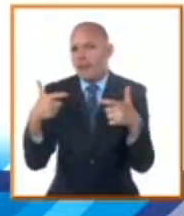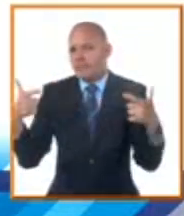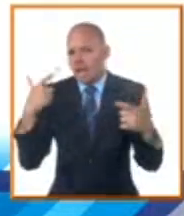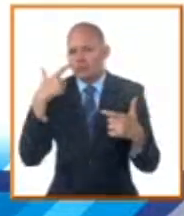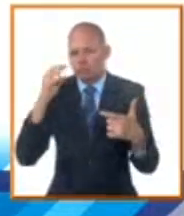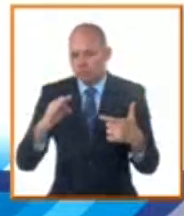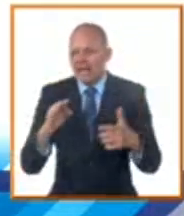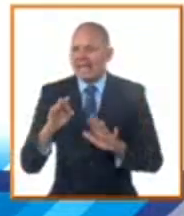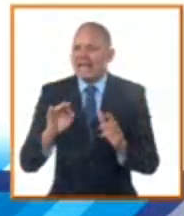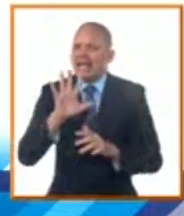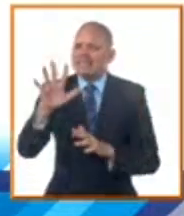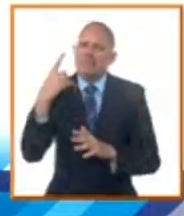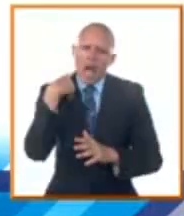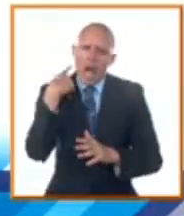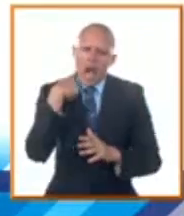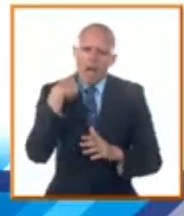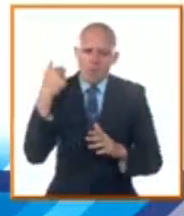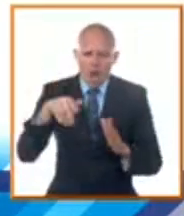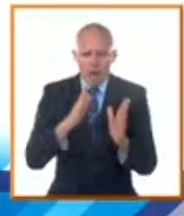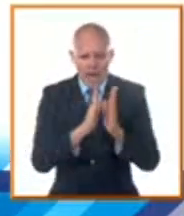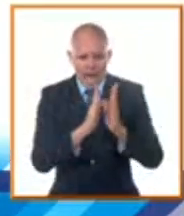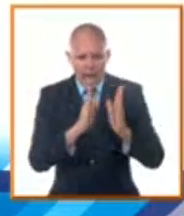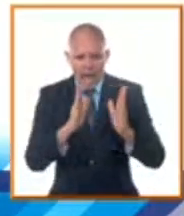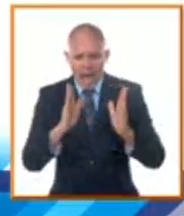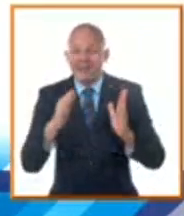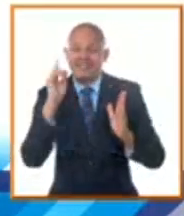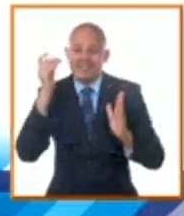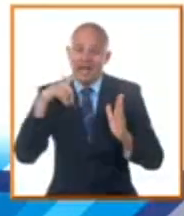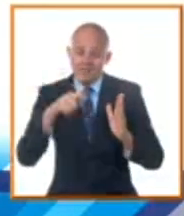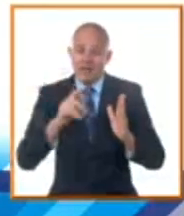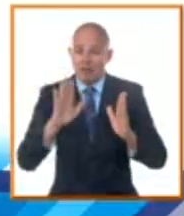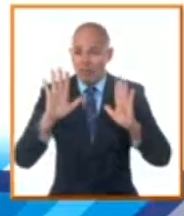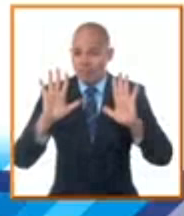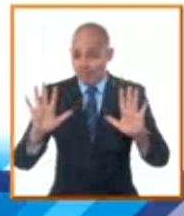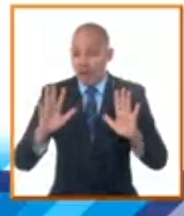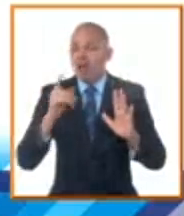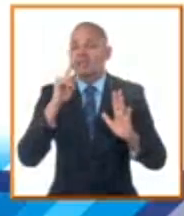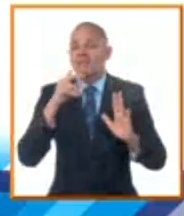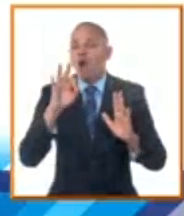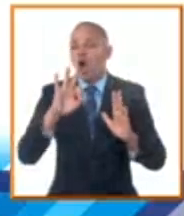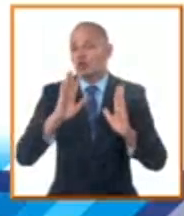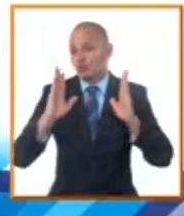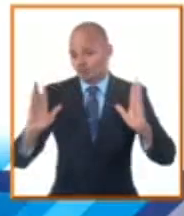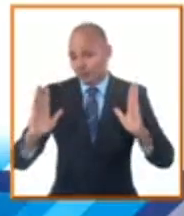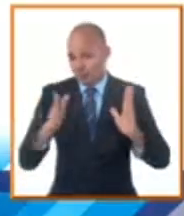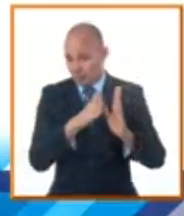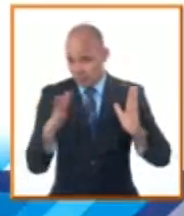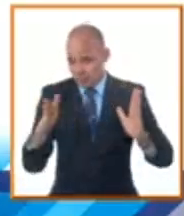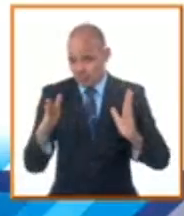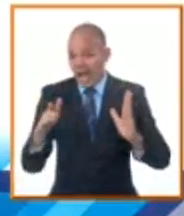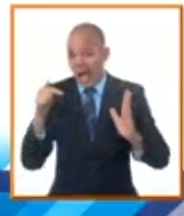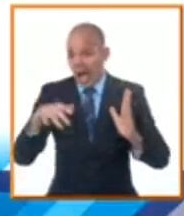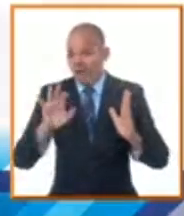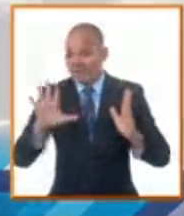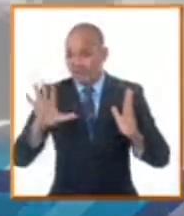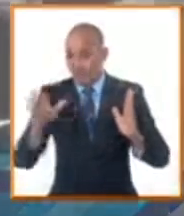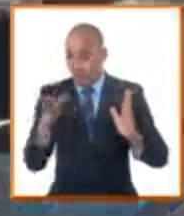últimos 5 años de los 8 que ha tenido TransferMóvil. Y es interesante porque es también una muestra de cómo el servicio